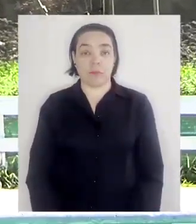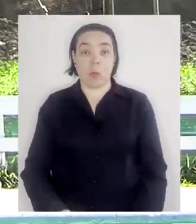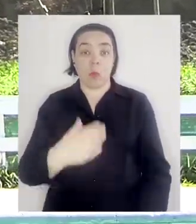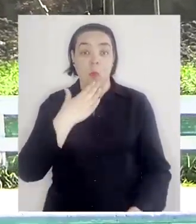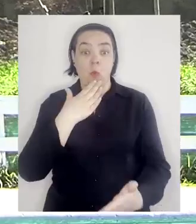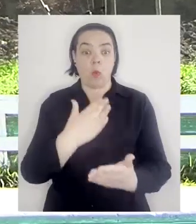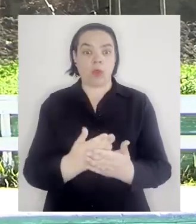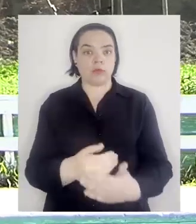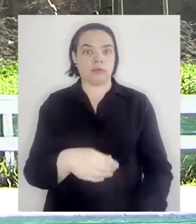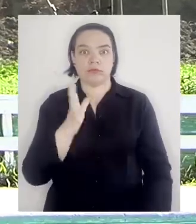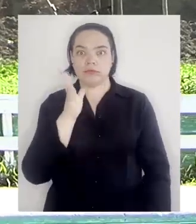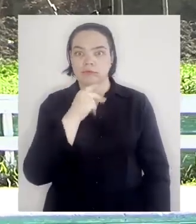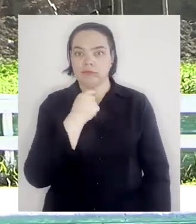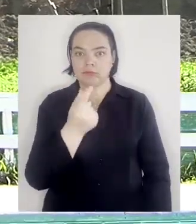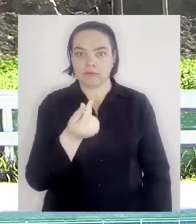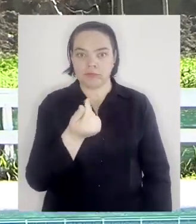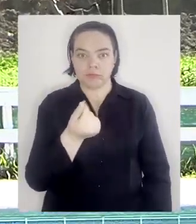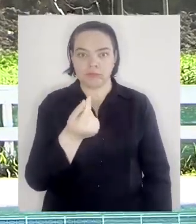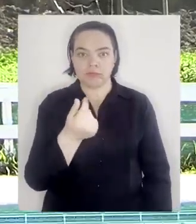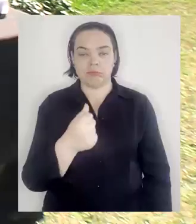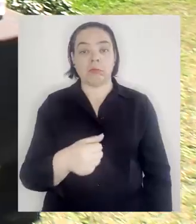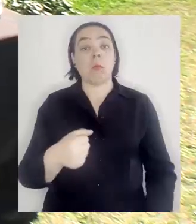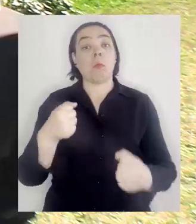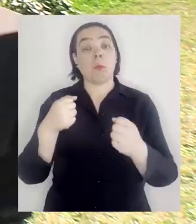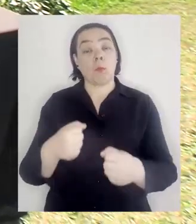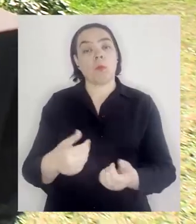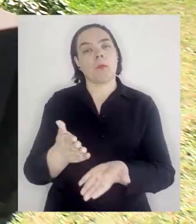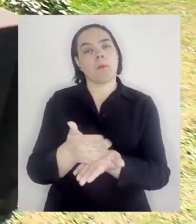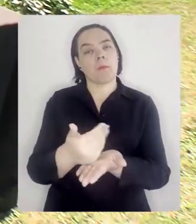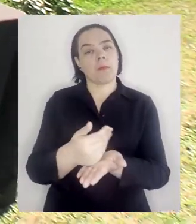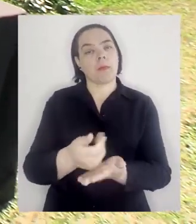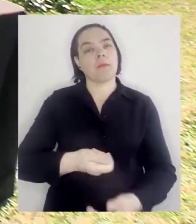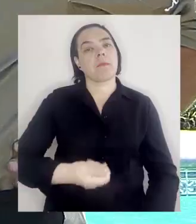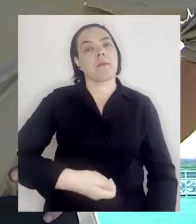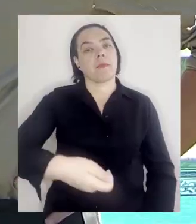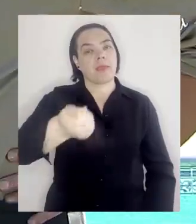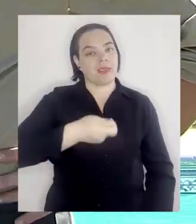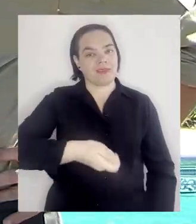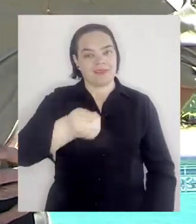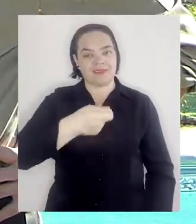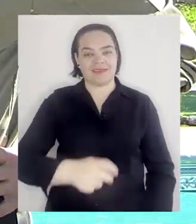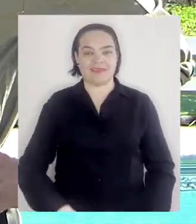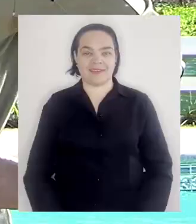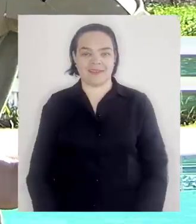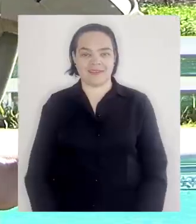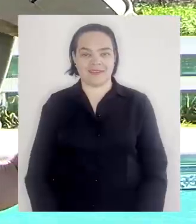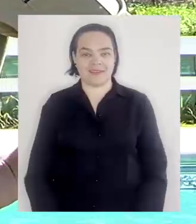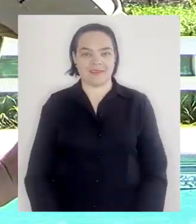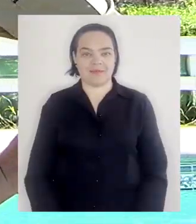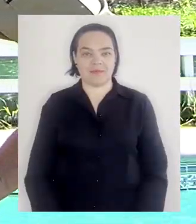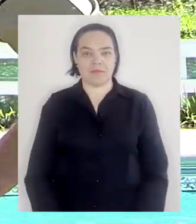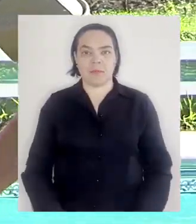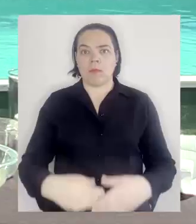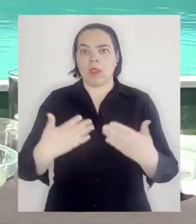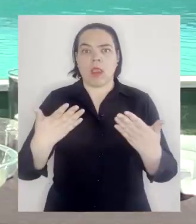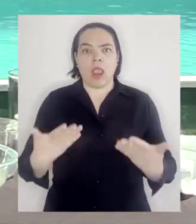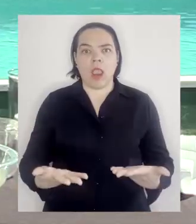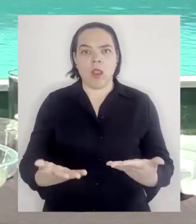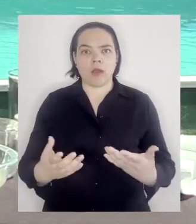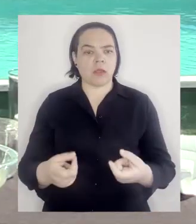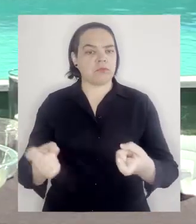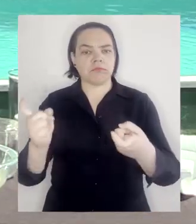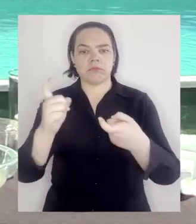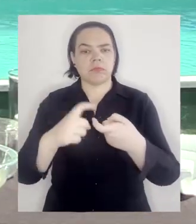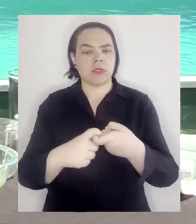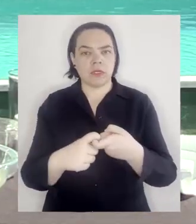así que para que ahorremos en la casa, ¿ok? Exactamente. Hay muchos ahora matrimonios jóvenes, hombres